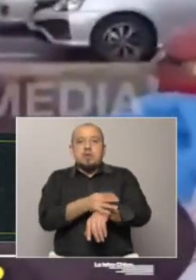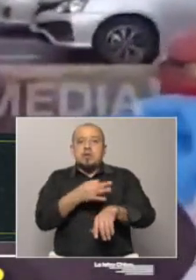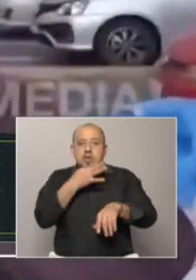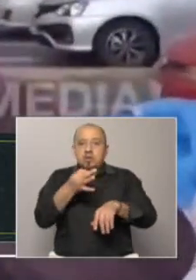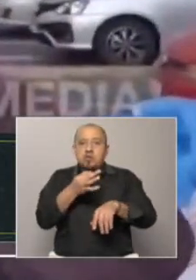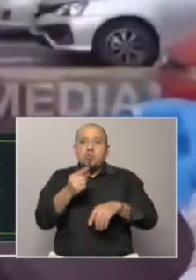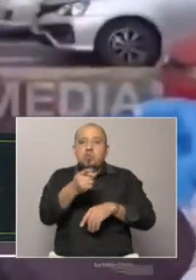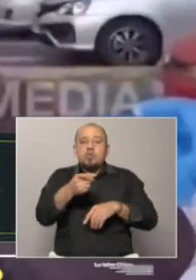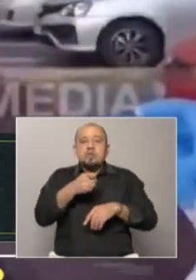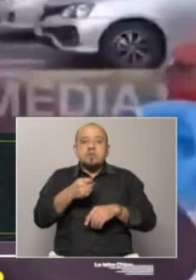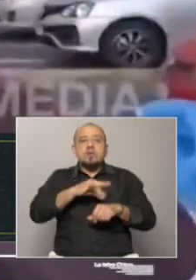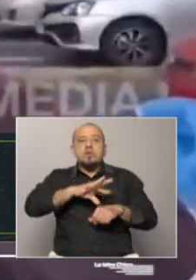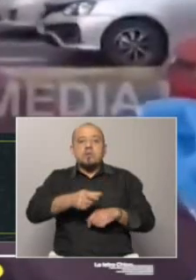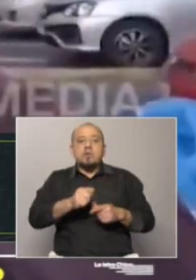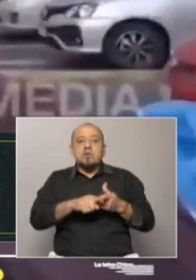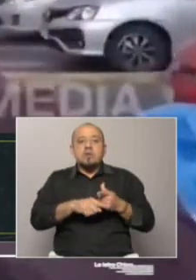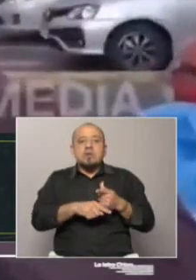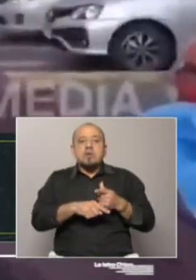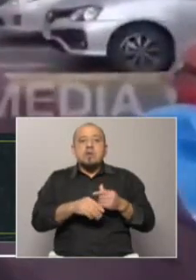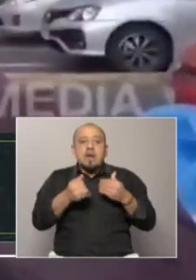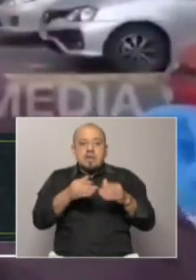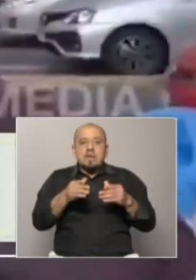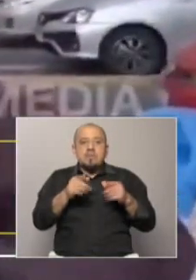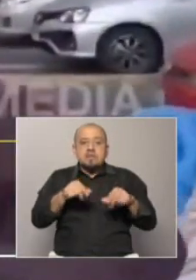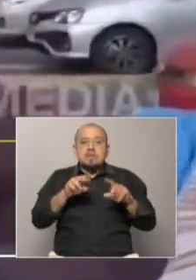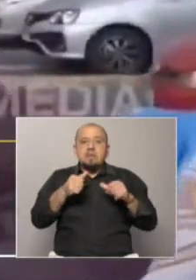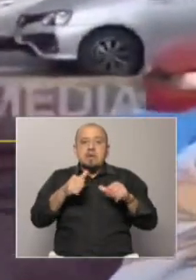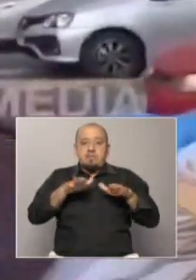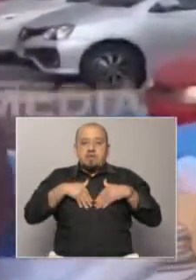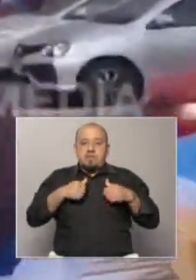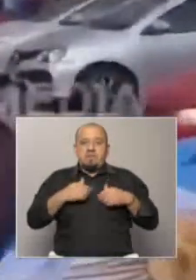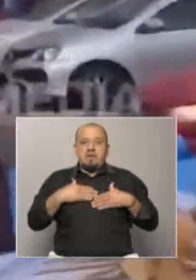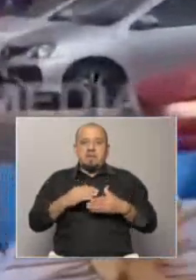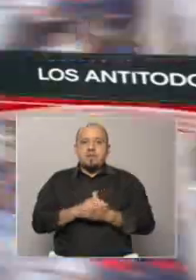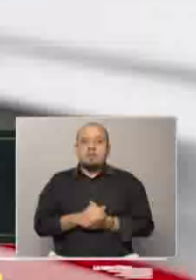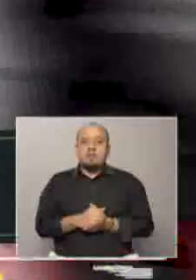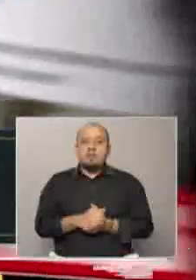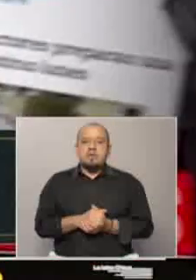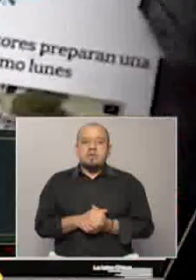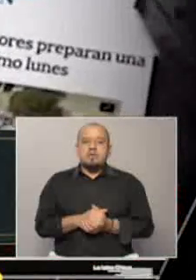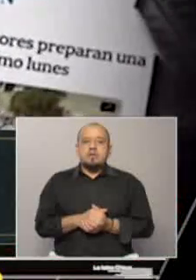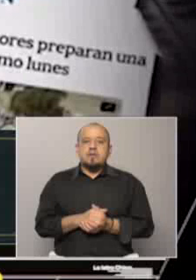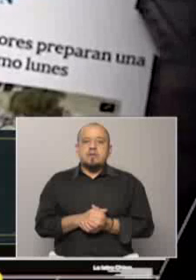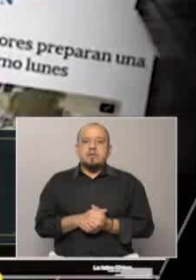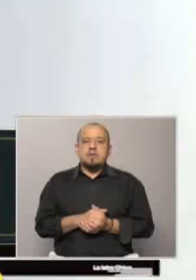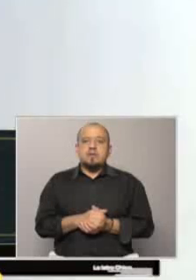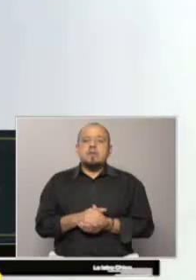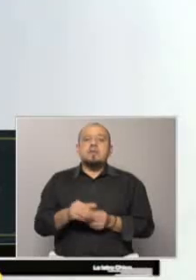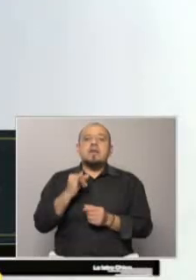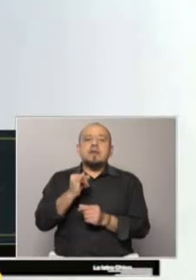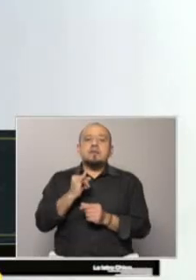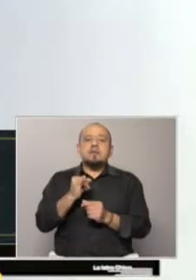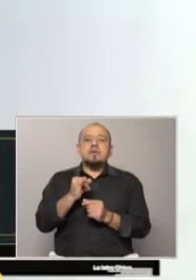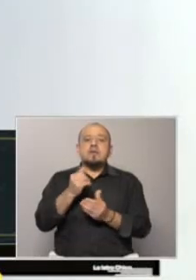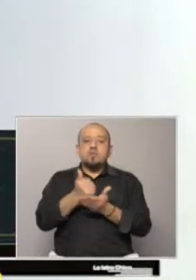se lo roban. Ahí es cuando comienza a defender la propiedad privada. La que sí estuvo,